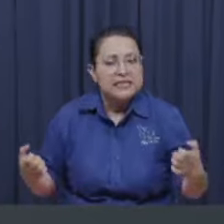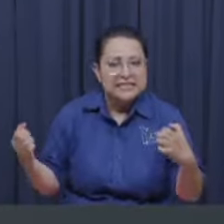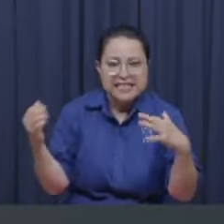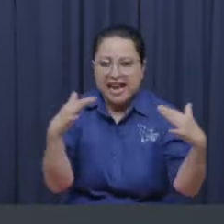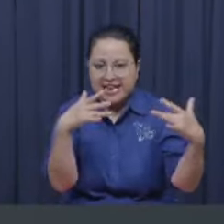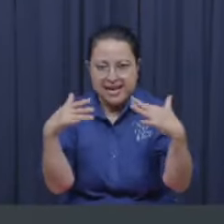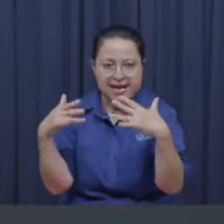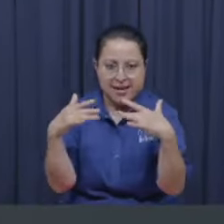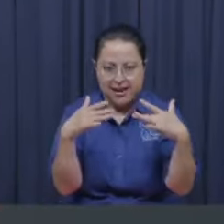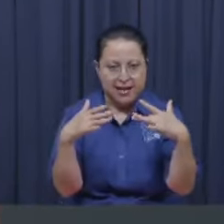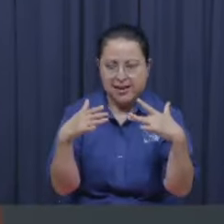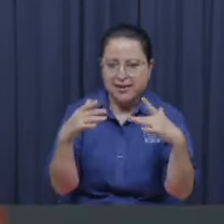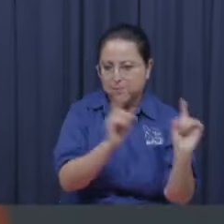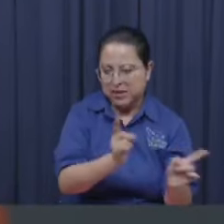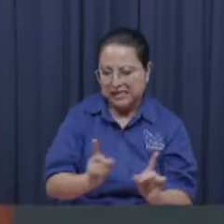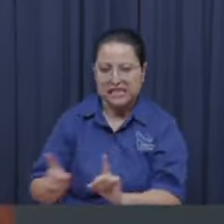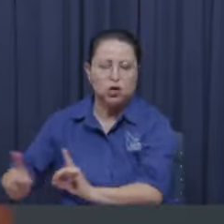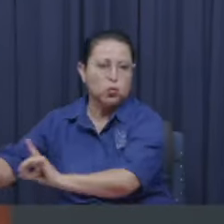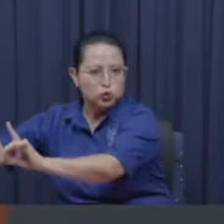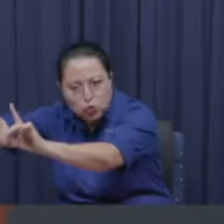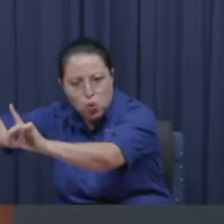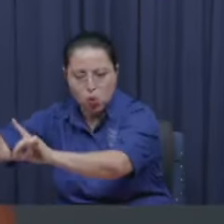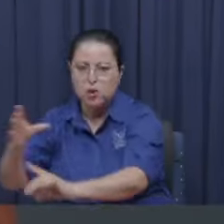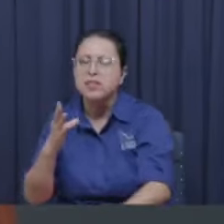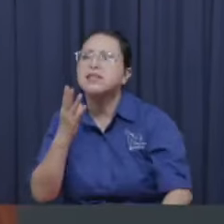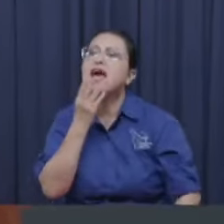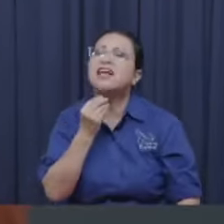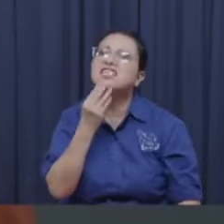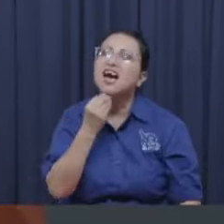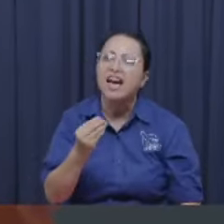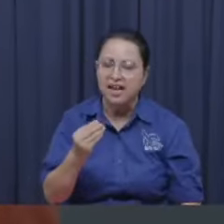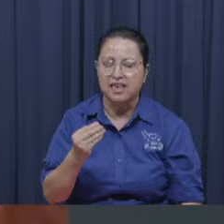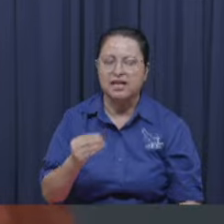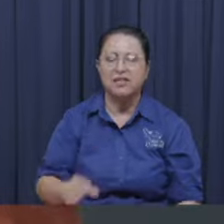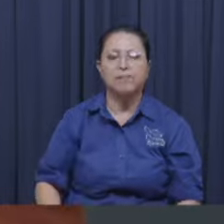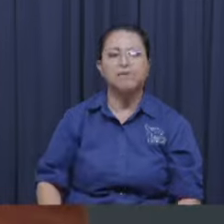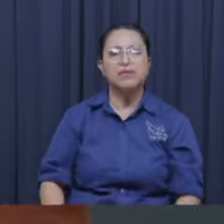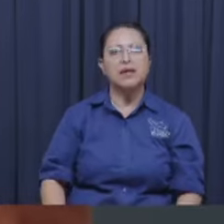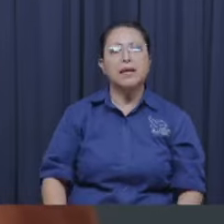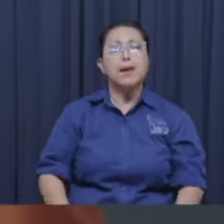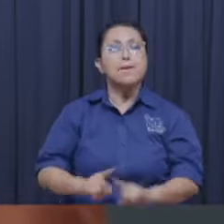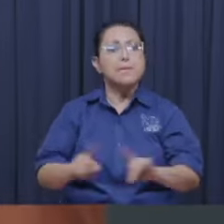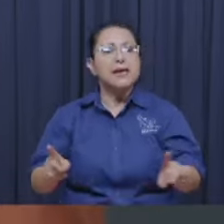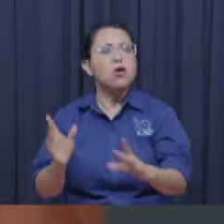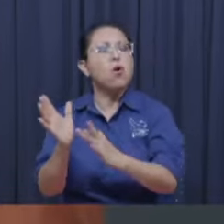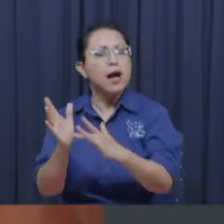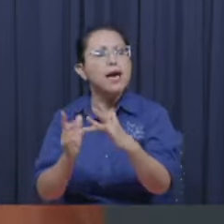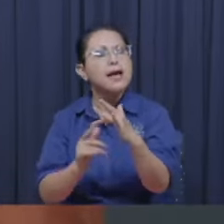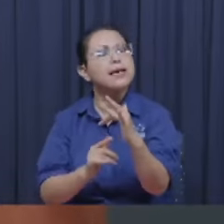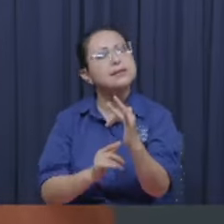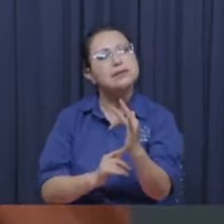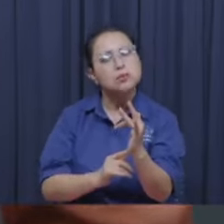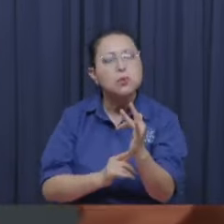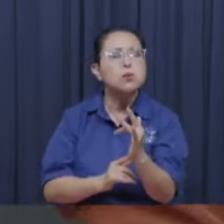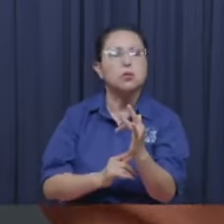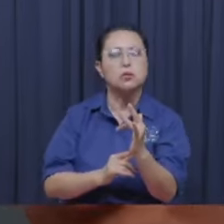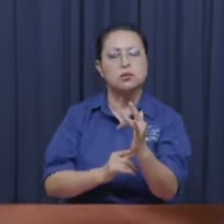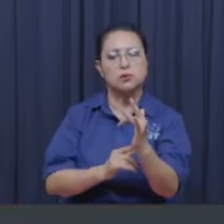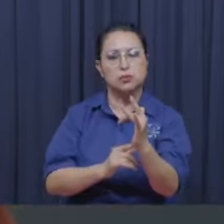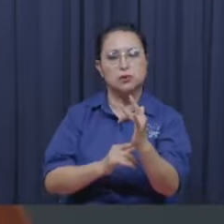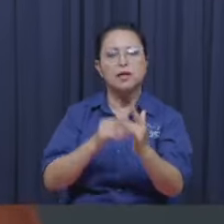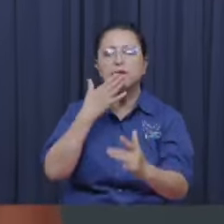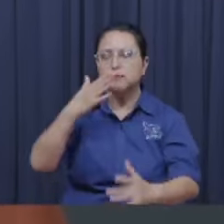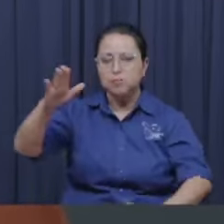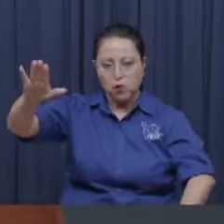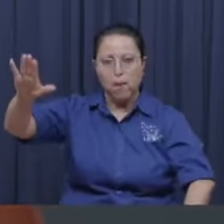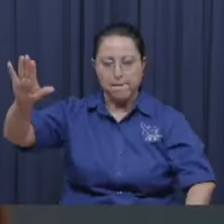Israel desde hacía mucho tiempo y Dios dice en la Biblia que vela, vigila sobre sus promesas para cumplirlas. Entonces